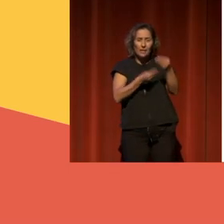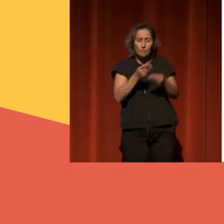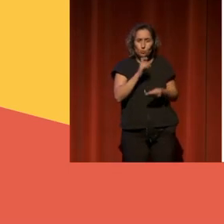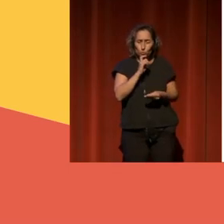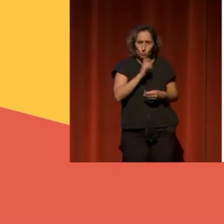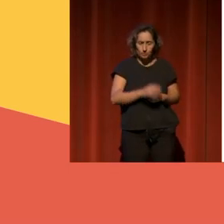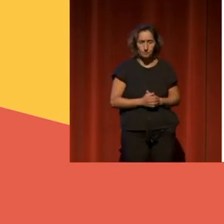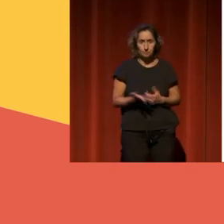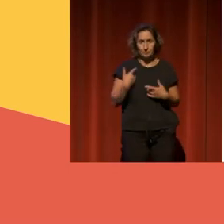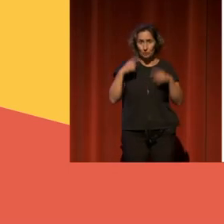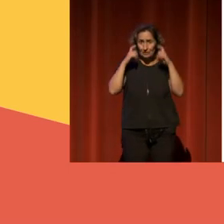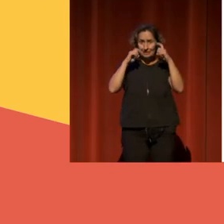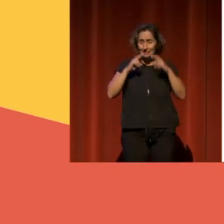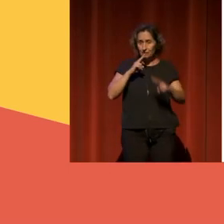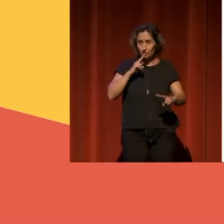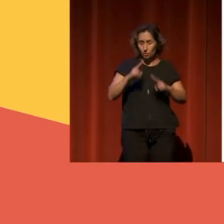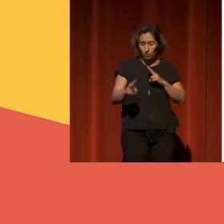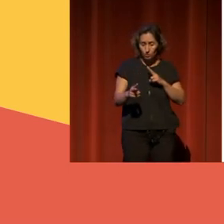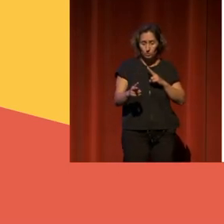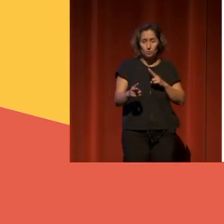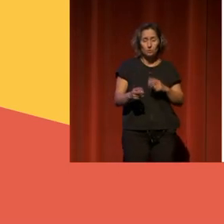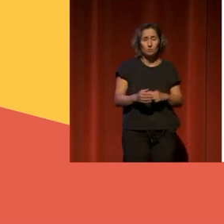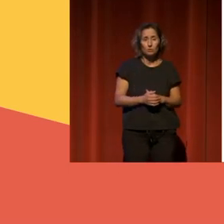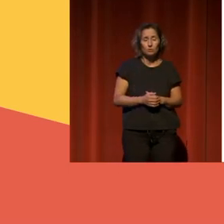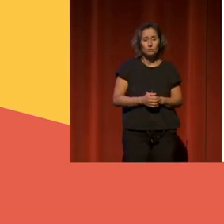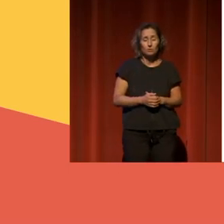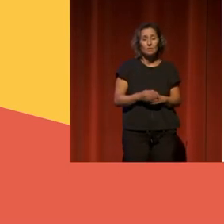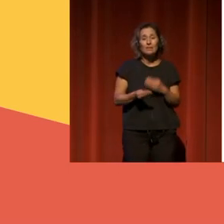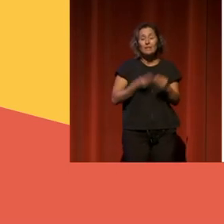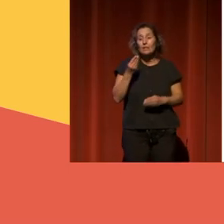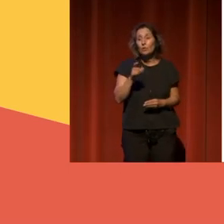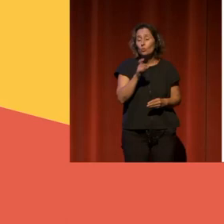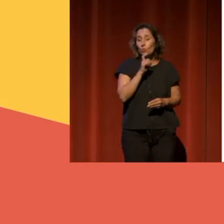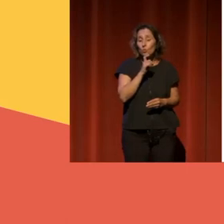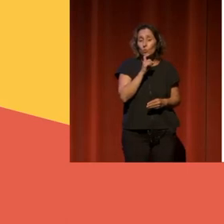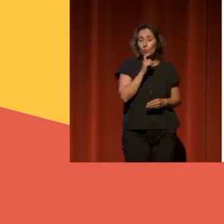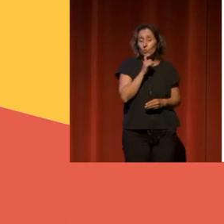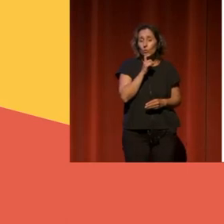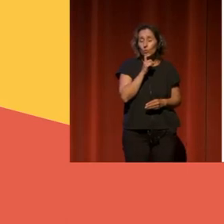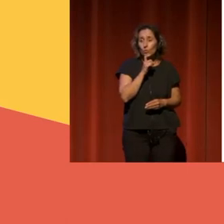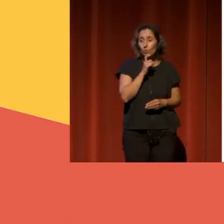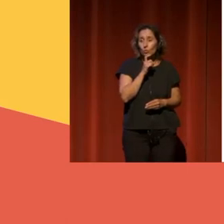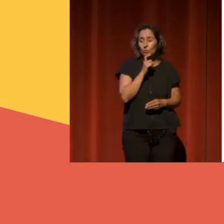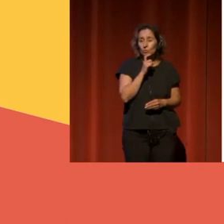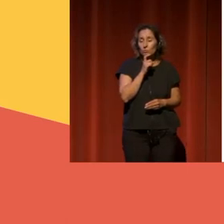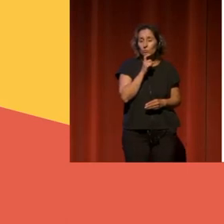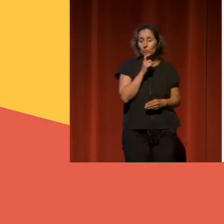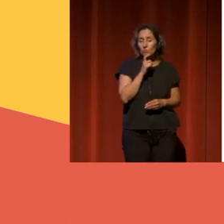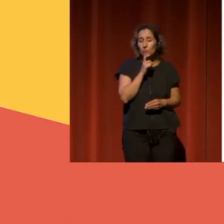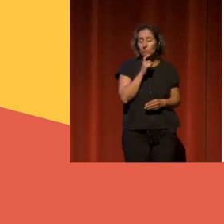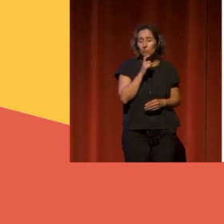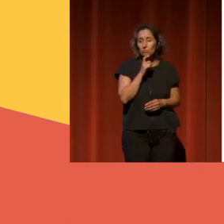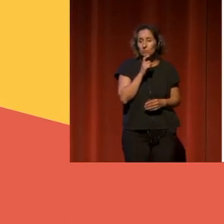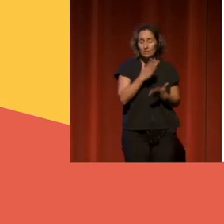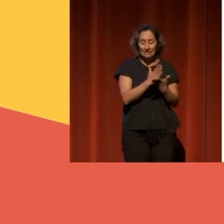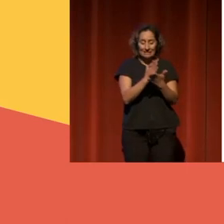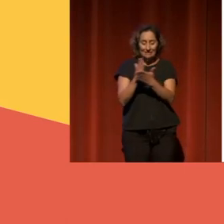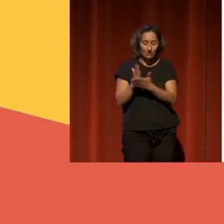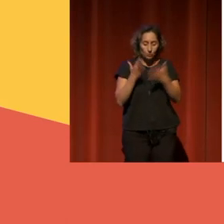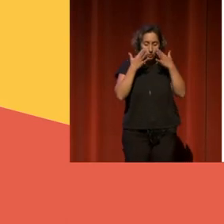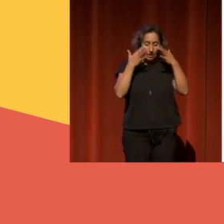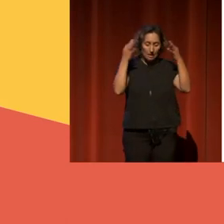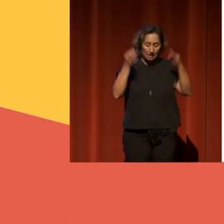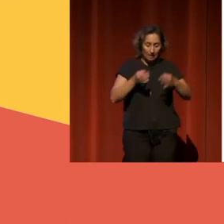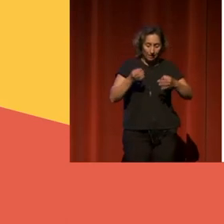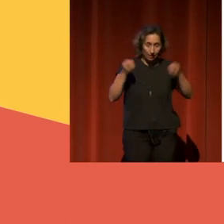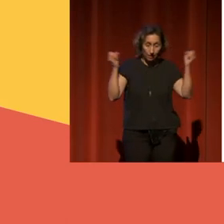intentar responder, y para ello lo que he hecho ha sido realizar un estado de la cuestión sobre el estudio de la realidad aumentada